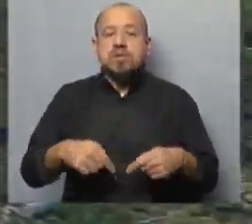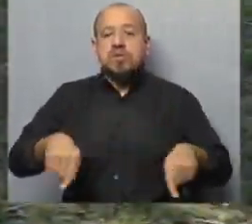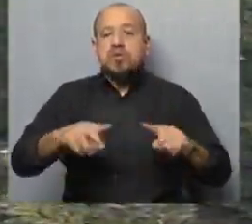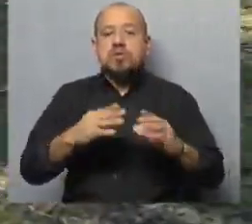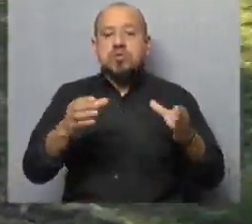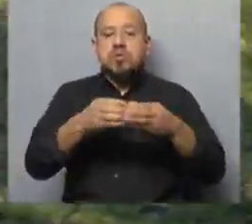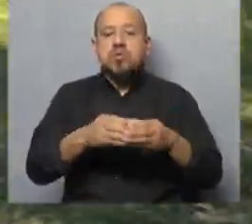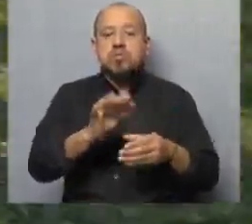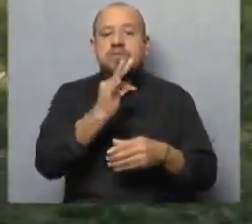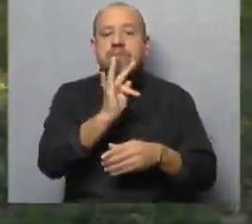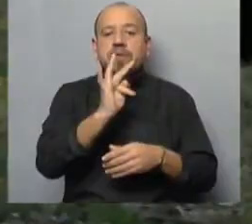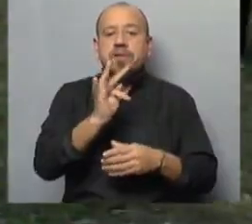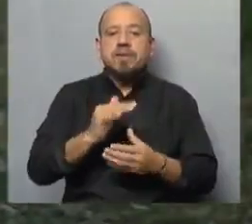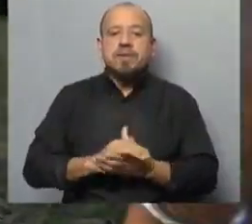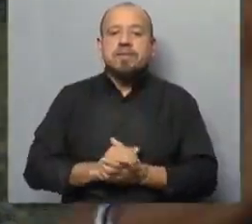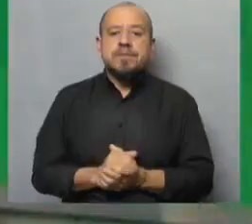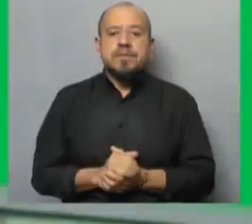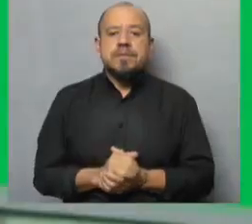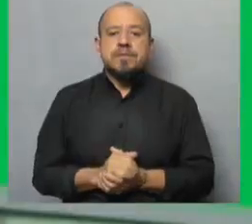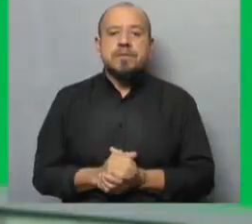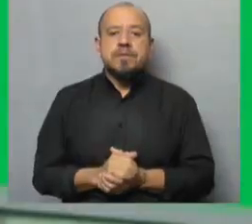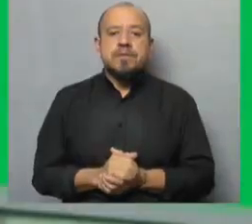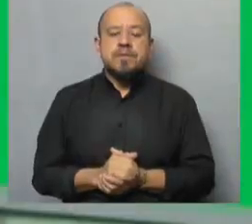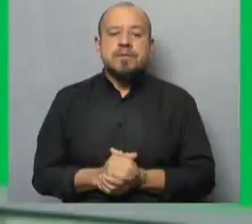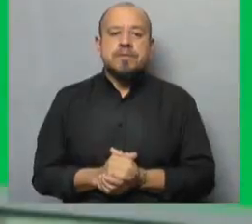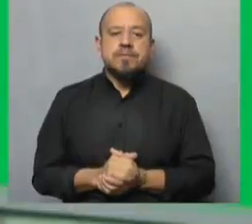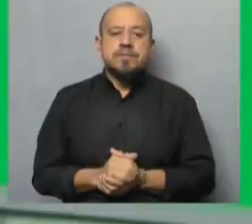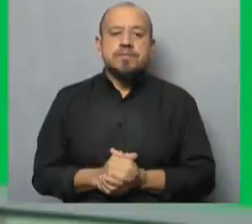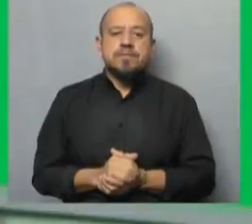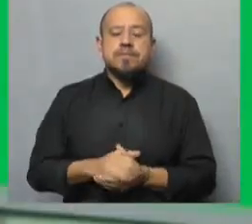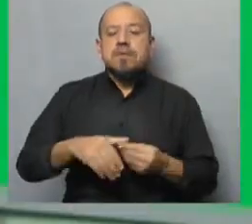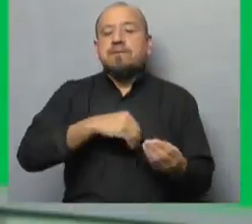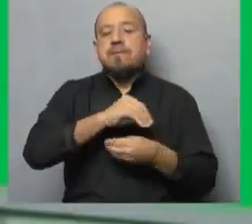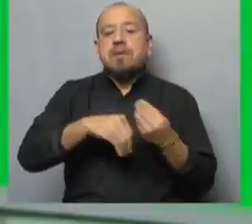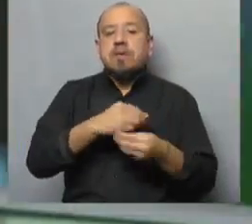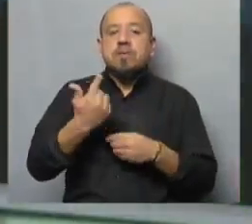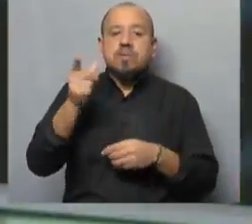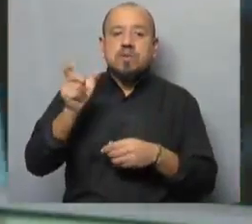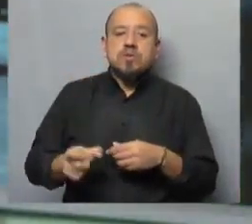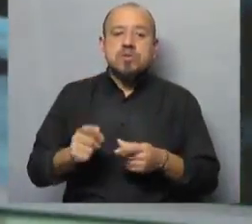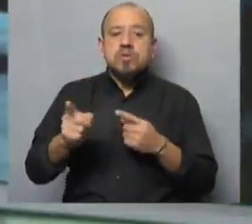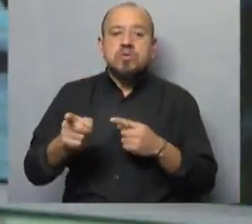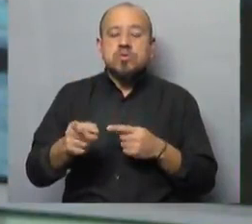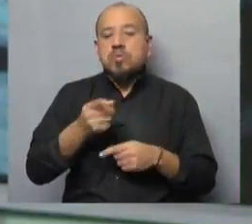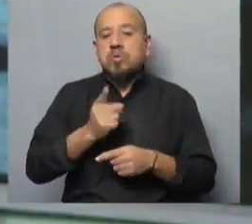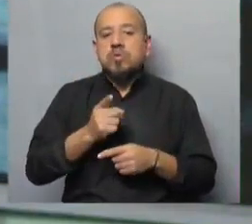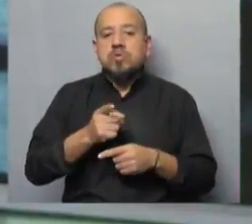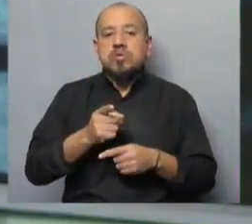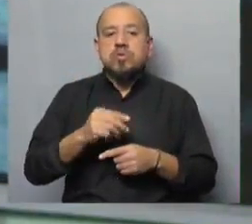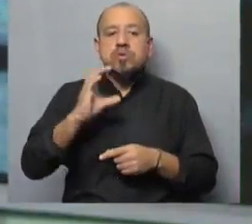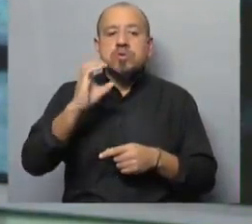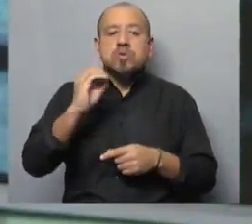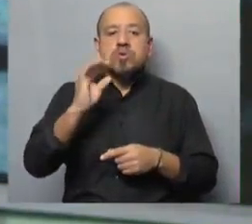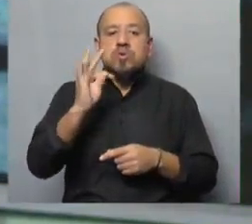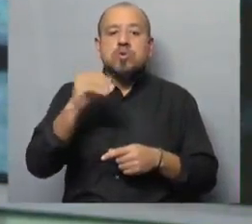colectivos feministas otros temas la familia de un hombre que fue obligado a bajar de un ómnibus de kot me iba a